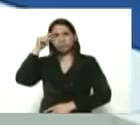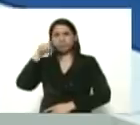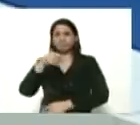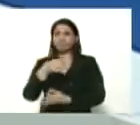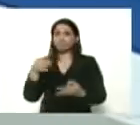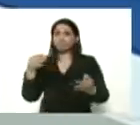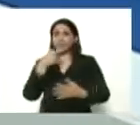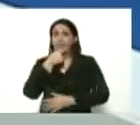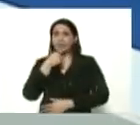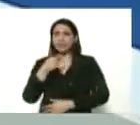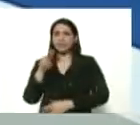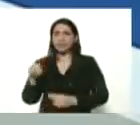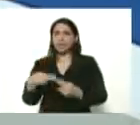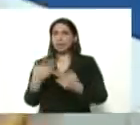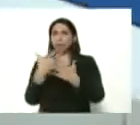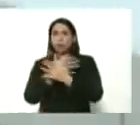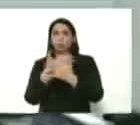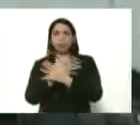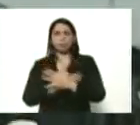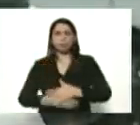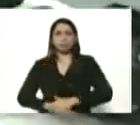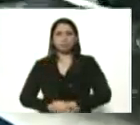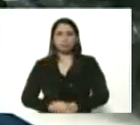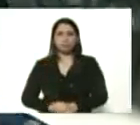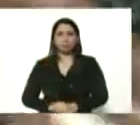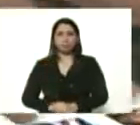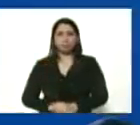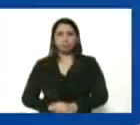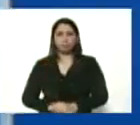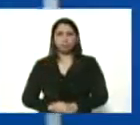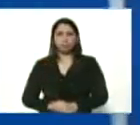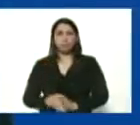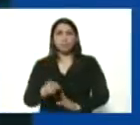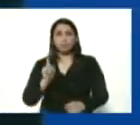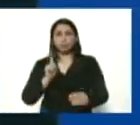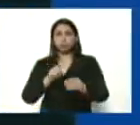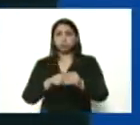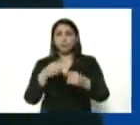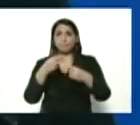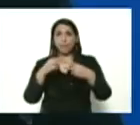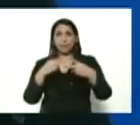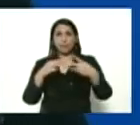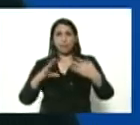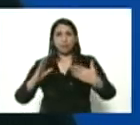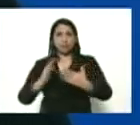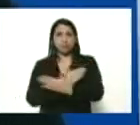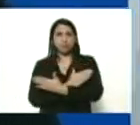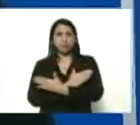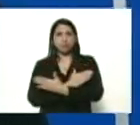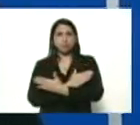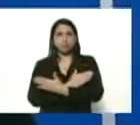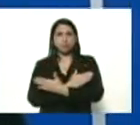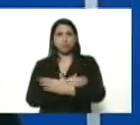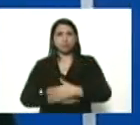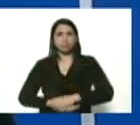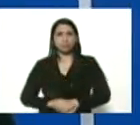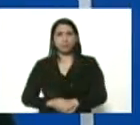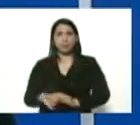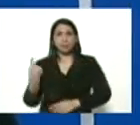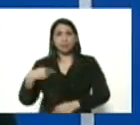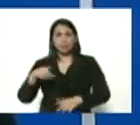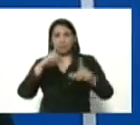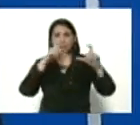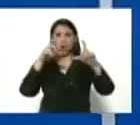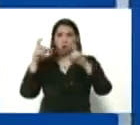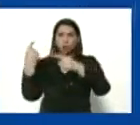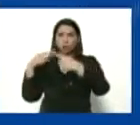sencillo, que nadie lo dude. Entonces, parte del material. Giuseppe Alessandrero tiene la foto del